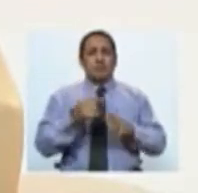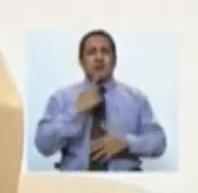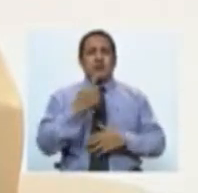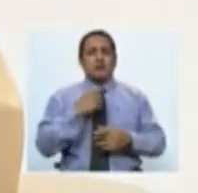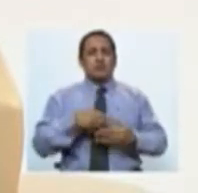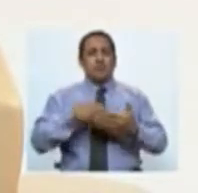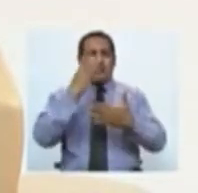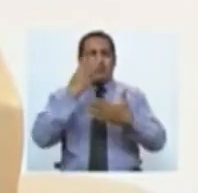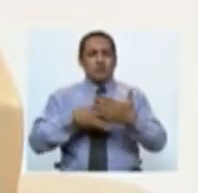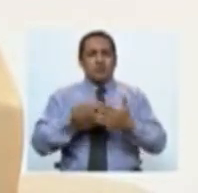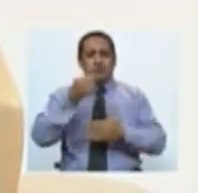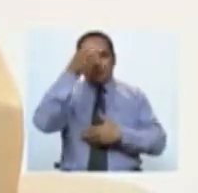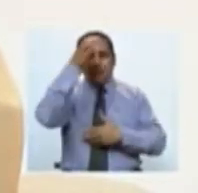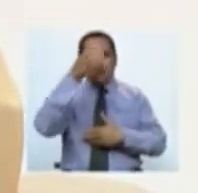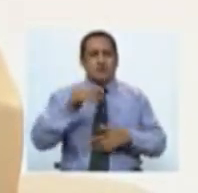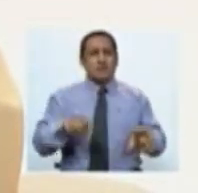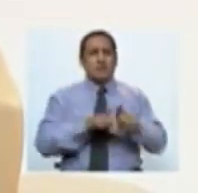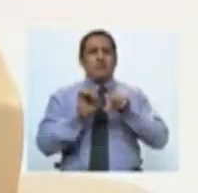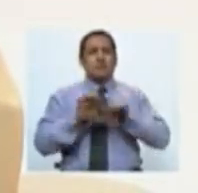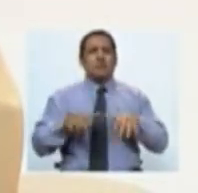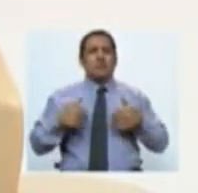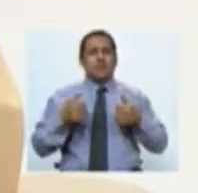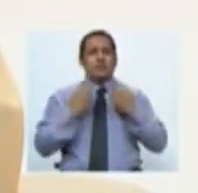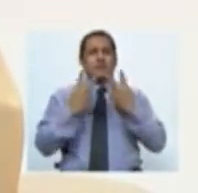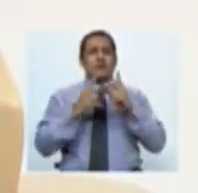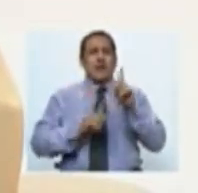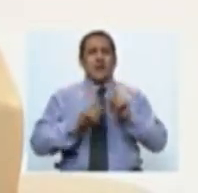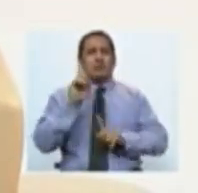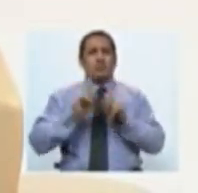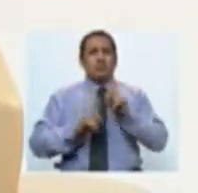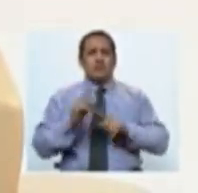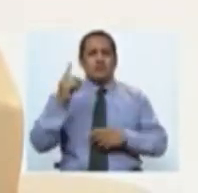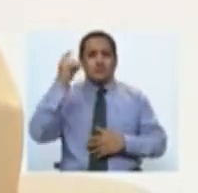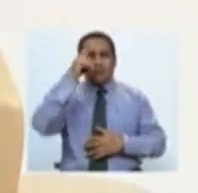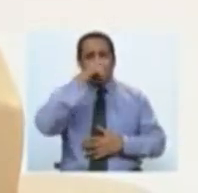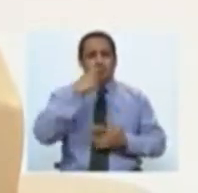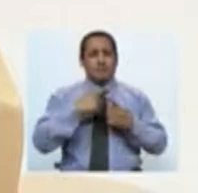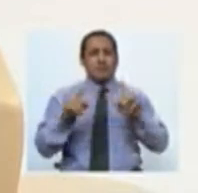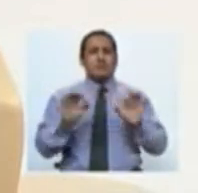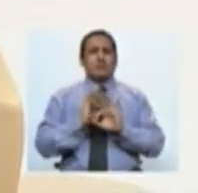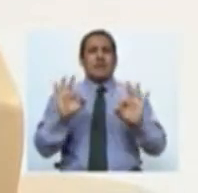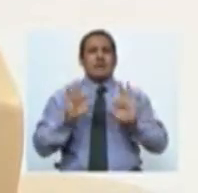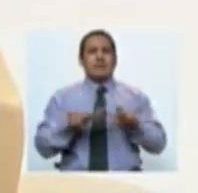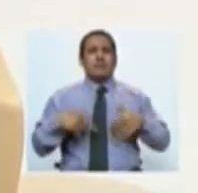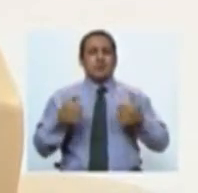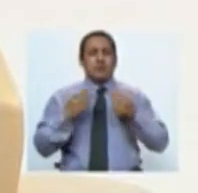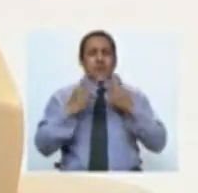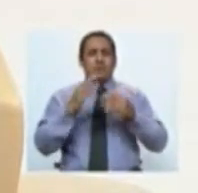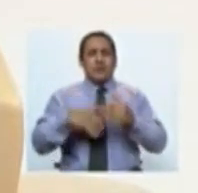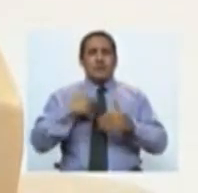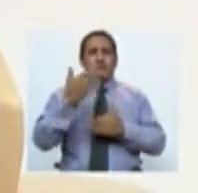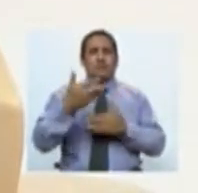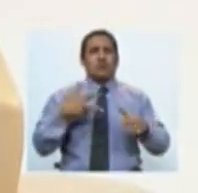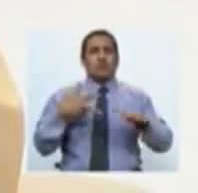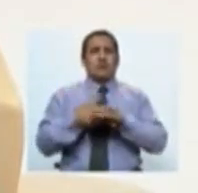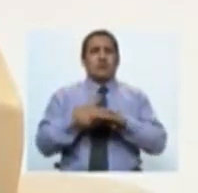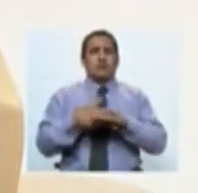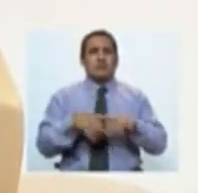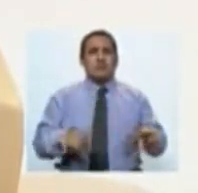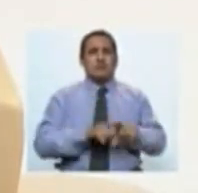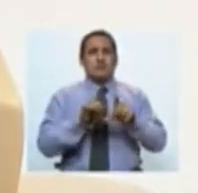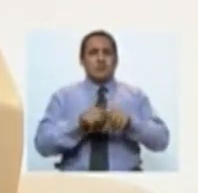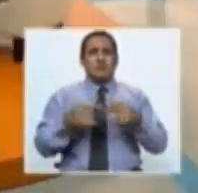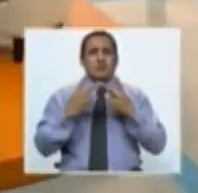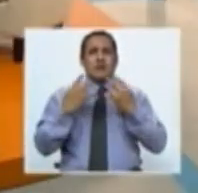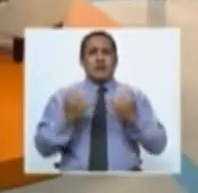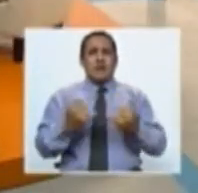es una evaluación técnica y esto podría tener algunas dificultades, pero nada obsta para que puedan después también recurrir, ¿no?